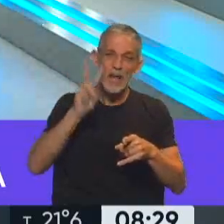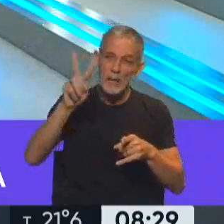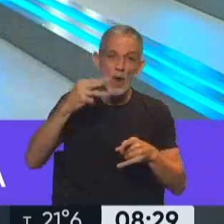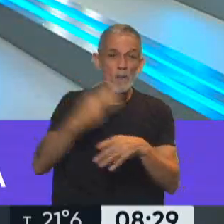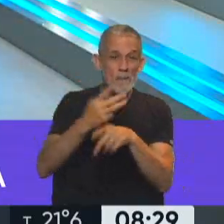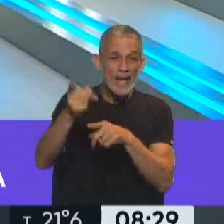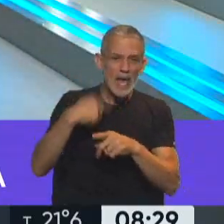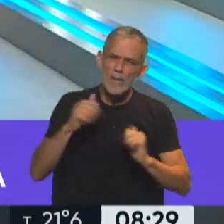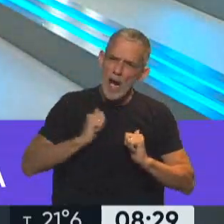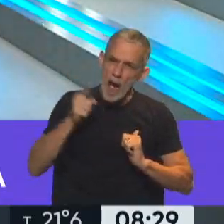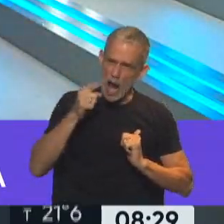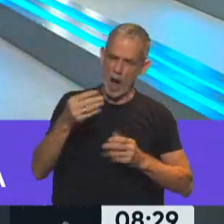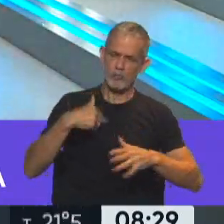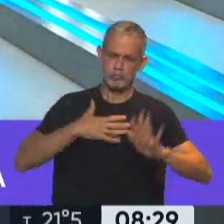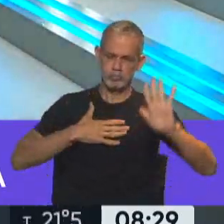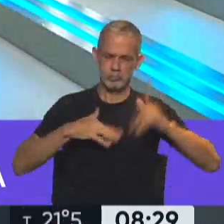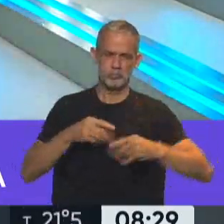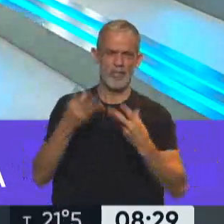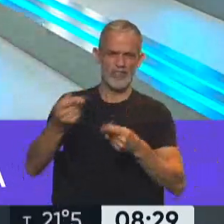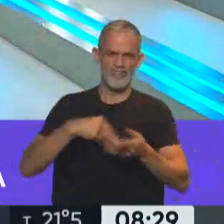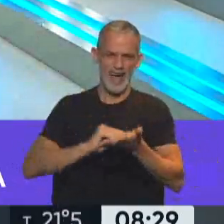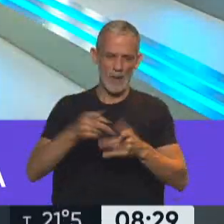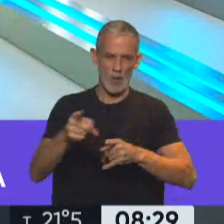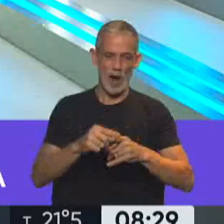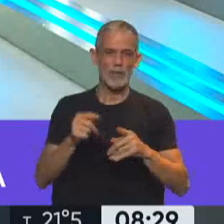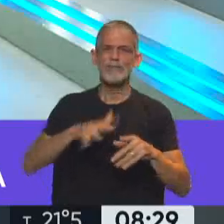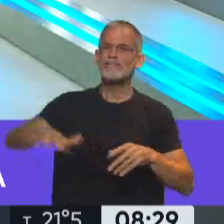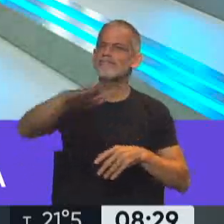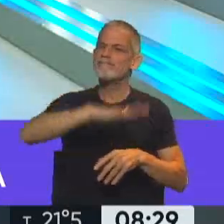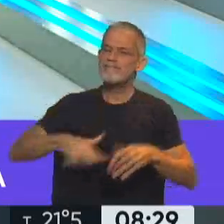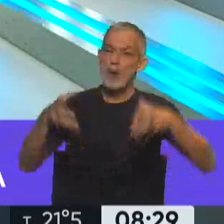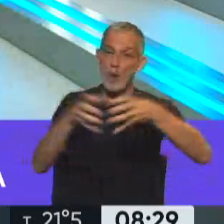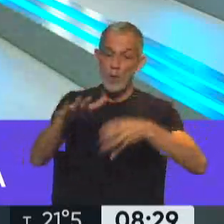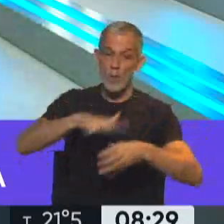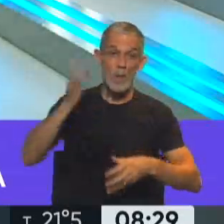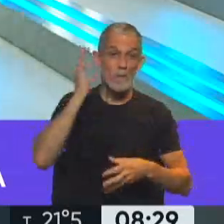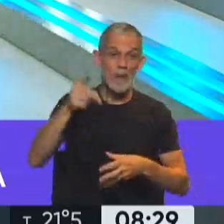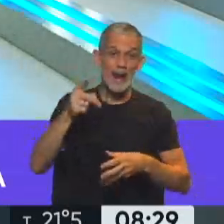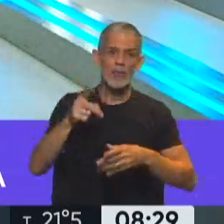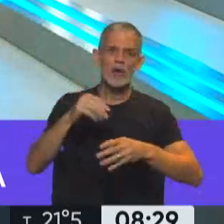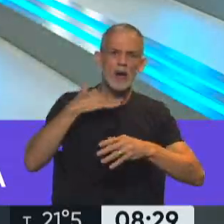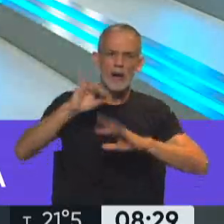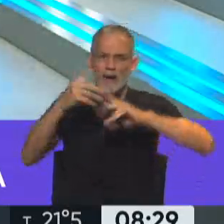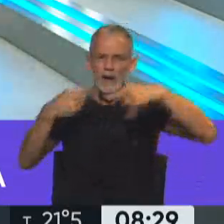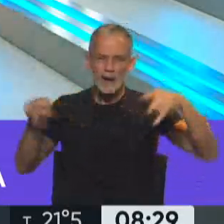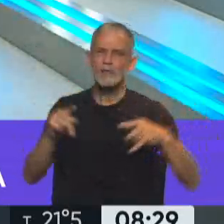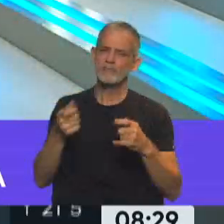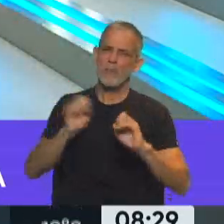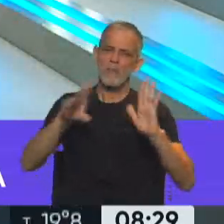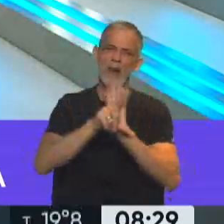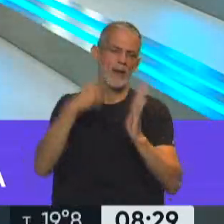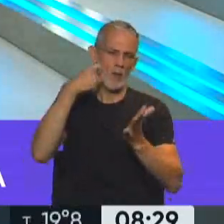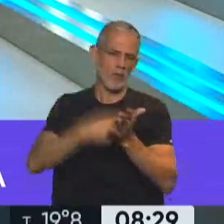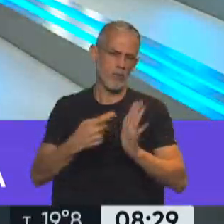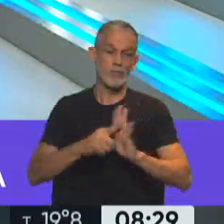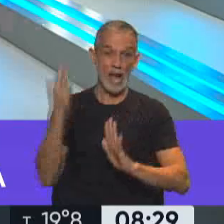Miami. Esa organización lo que dijo aquí es que el entorno de Diego Maradona había cometido delitos. Ayer estuvieron